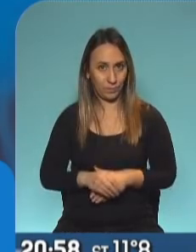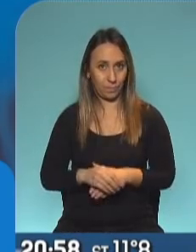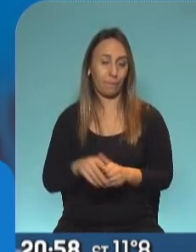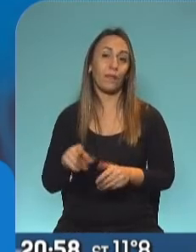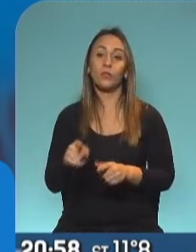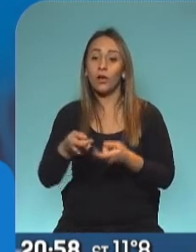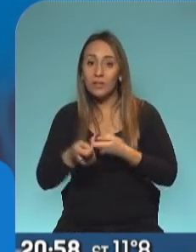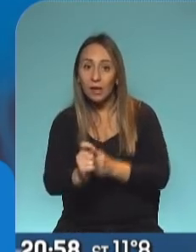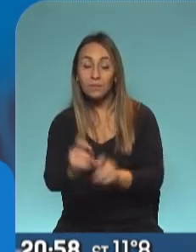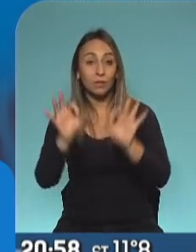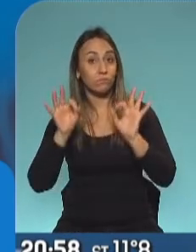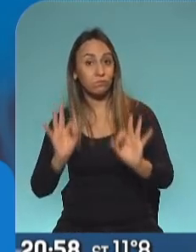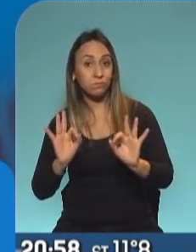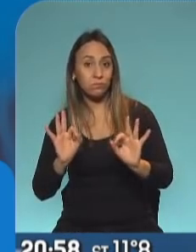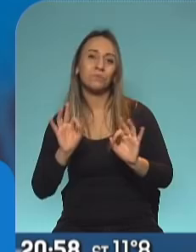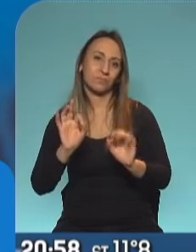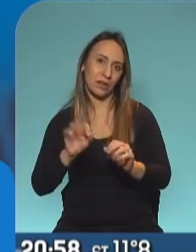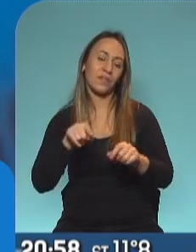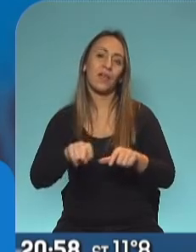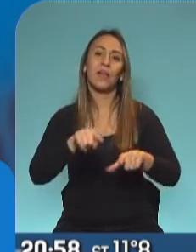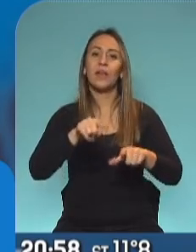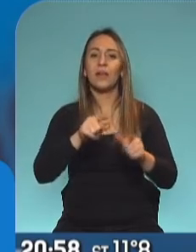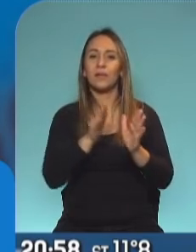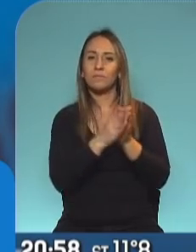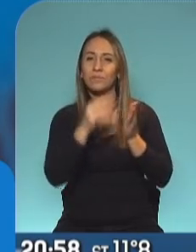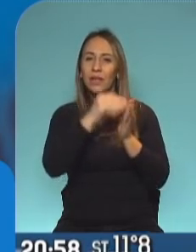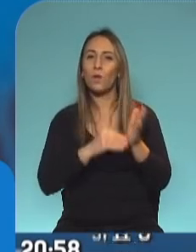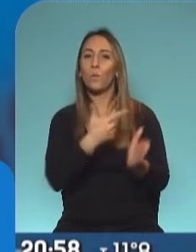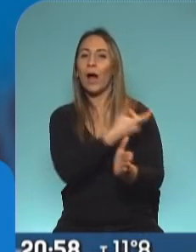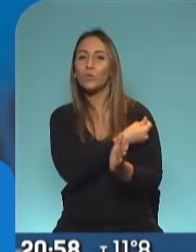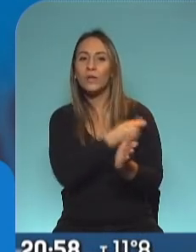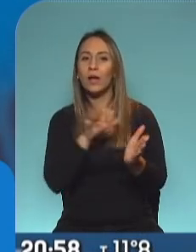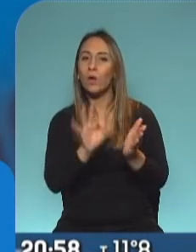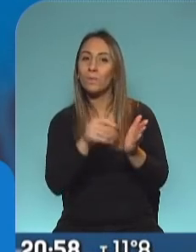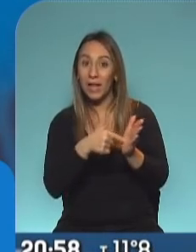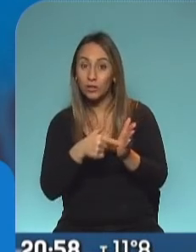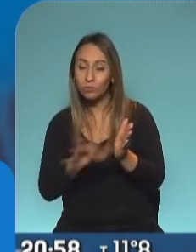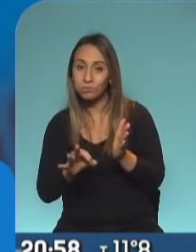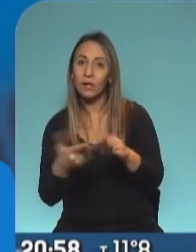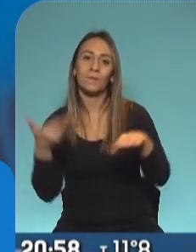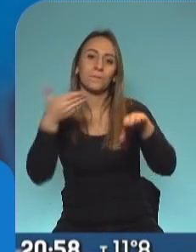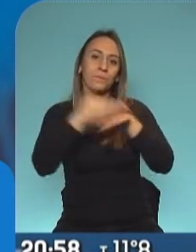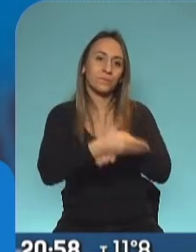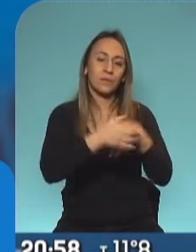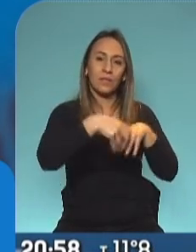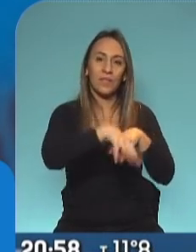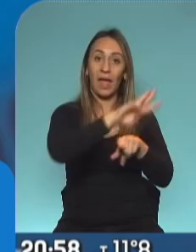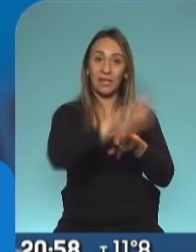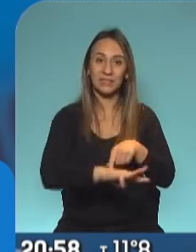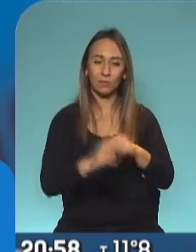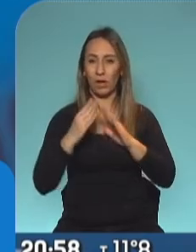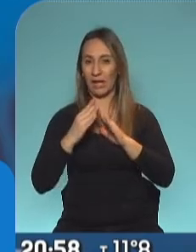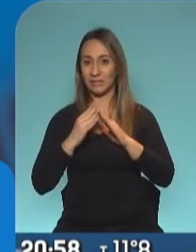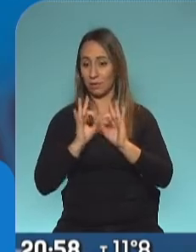hacer este trámite, sobre todo el del calendario de vacunación y demás, se presente a la oficina más cercana, que si